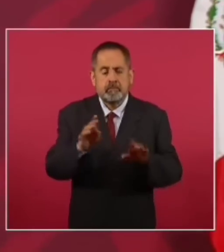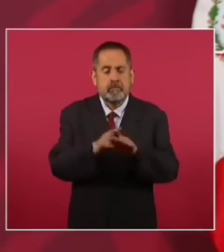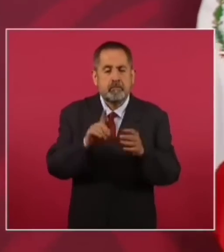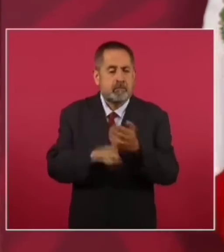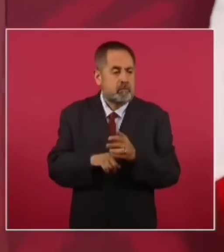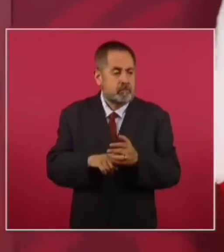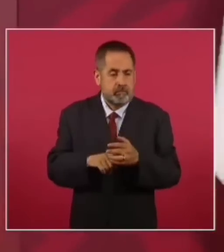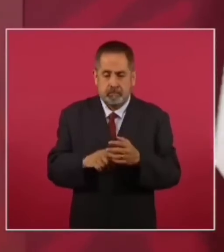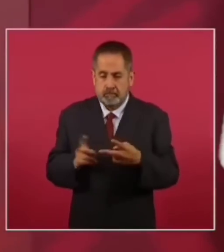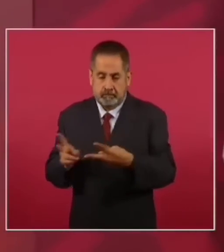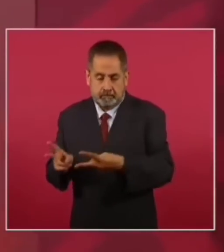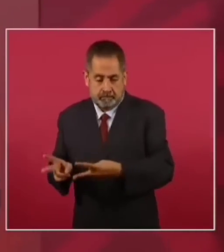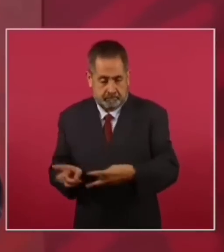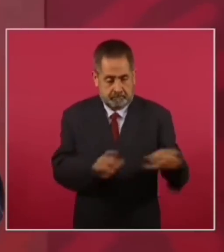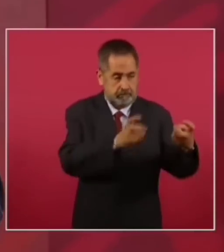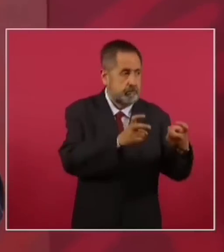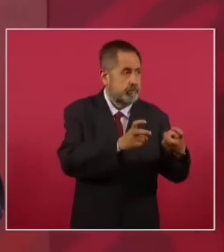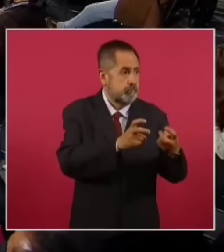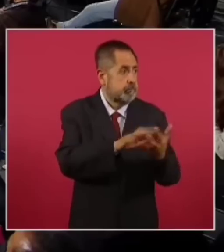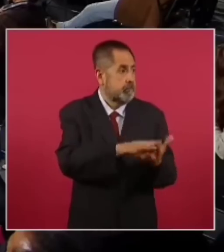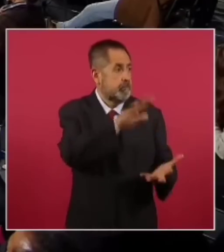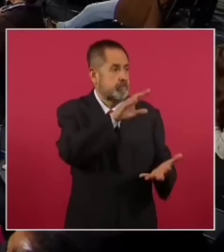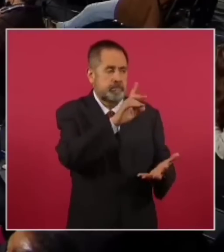al pueblo lo robado.